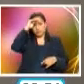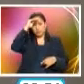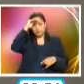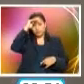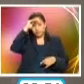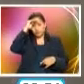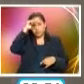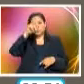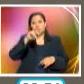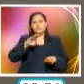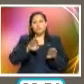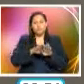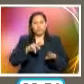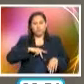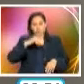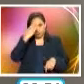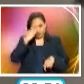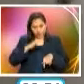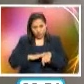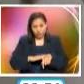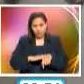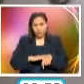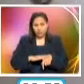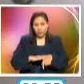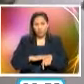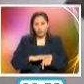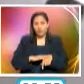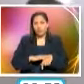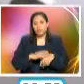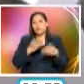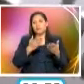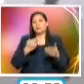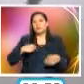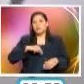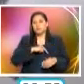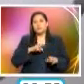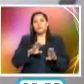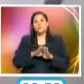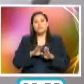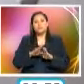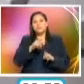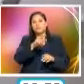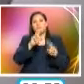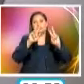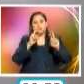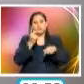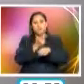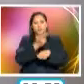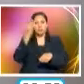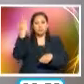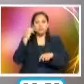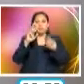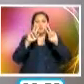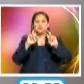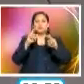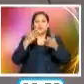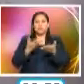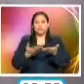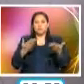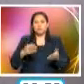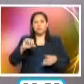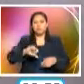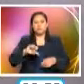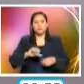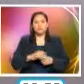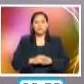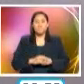en esto, nuestra memoria, en esta manera que tenemos de referirnos al pasado y al presente, ¿no? Claro, y